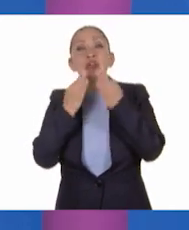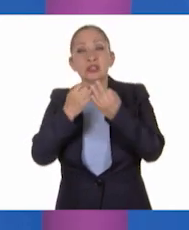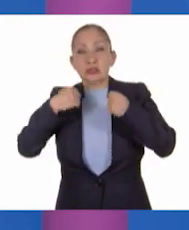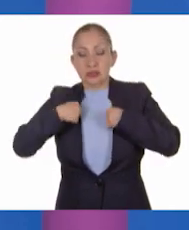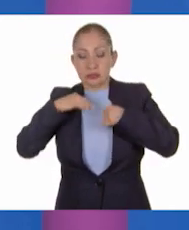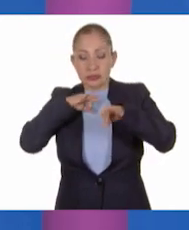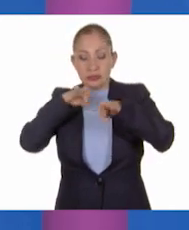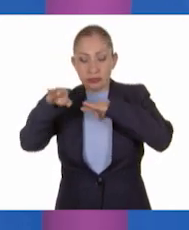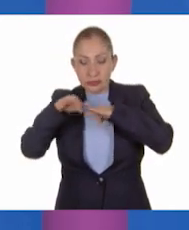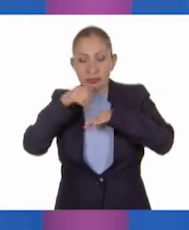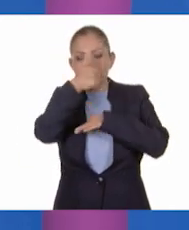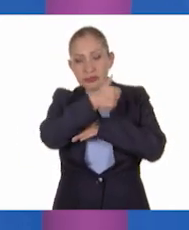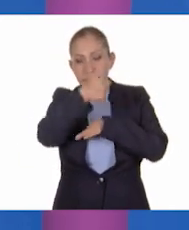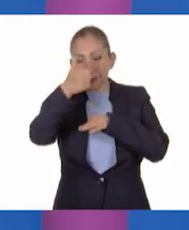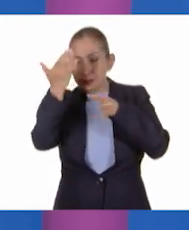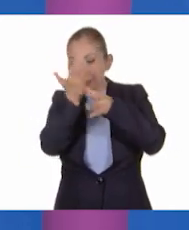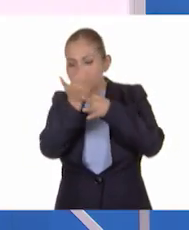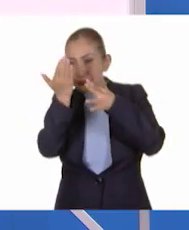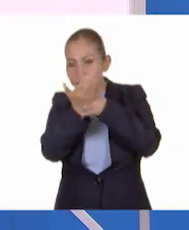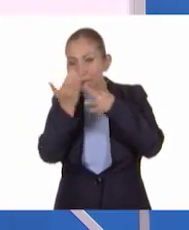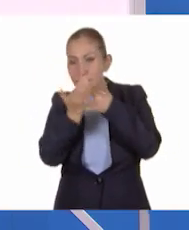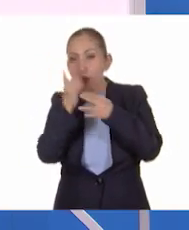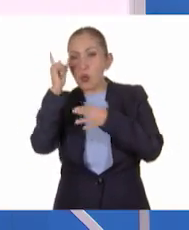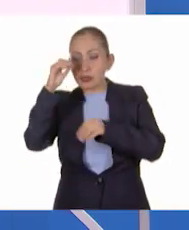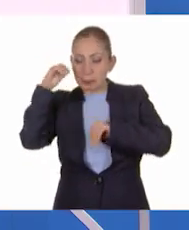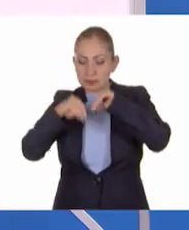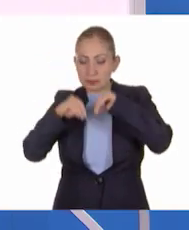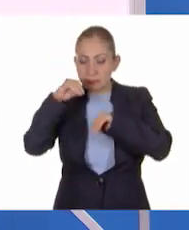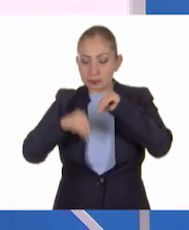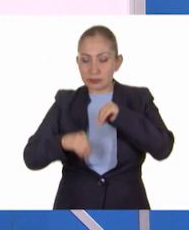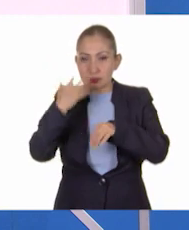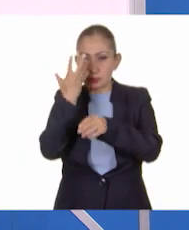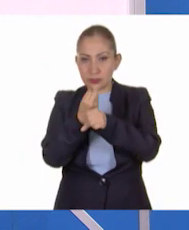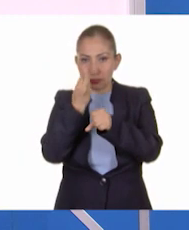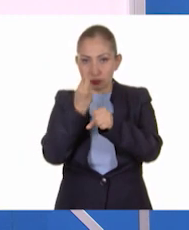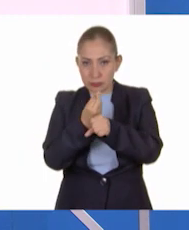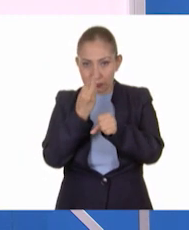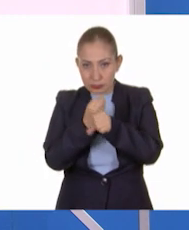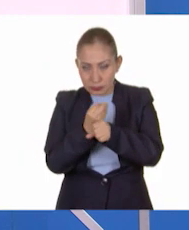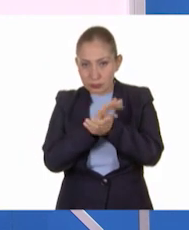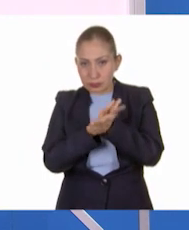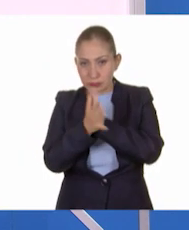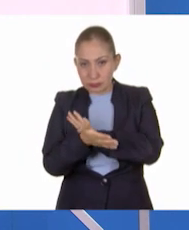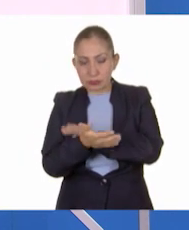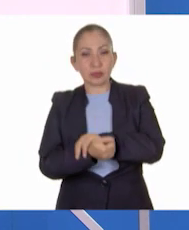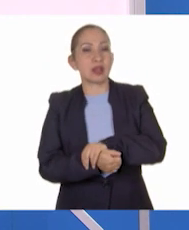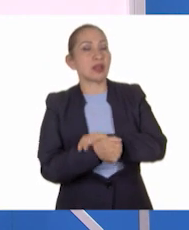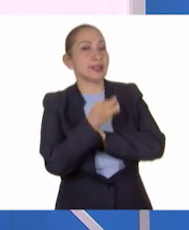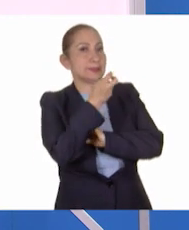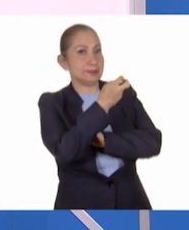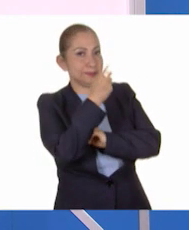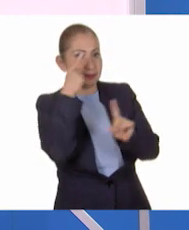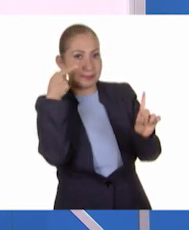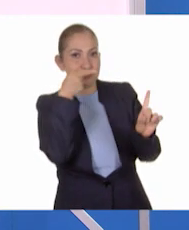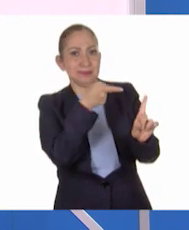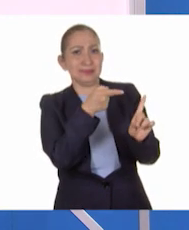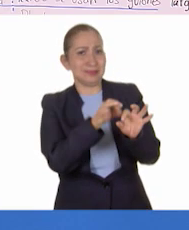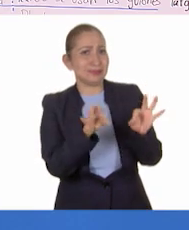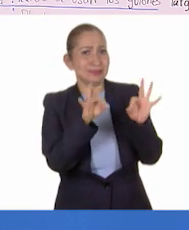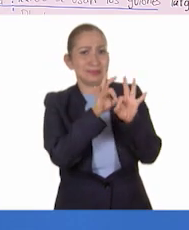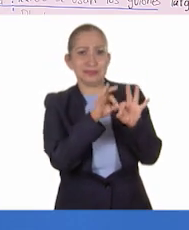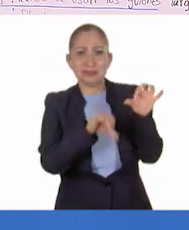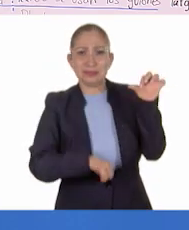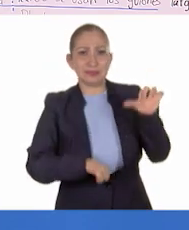trabajar cada aspecto al elaborar nuestra adaptación. Ese es precisamente el propósito principal